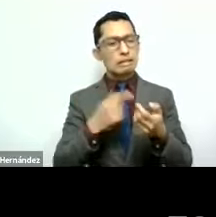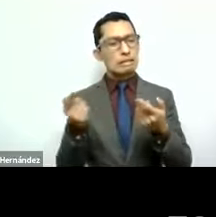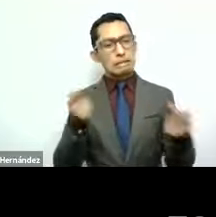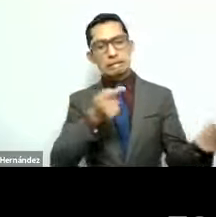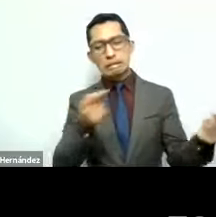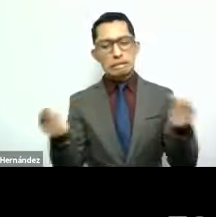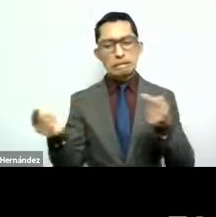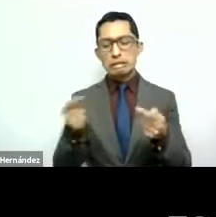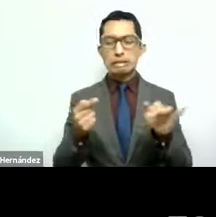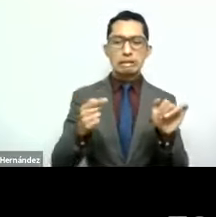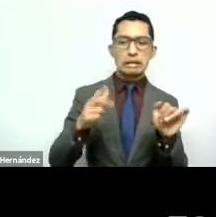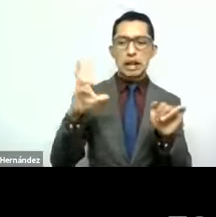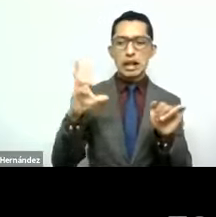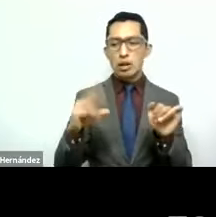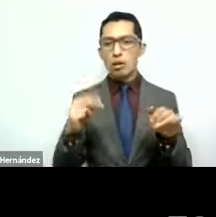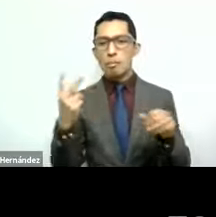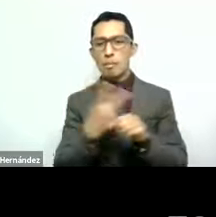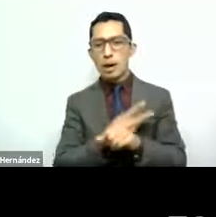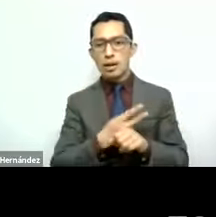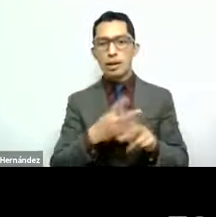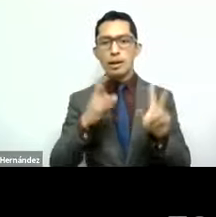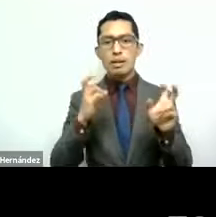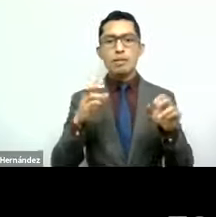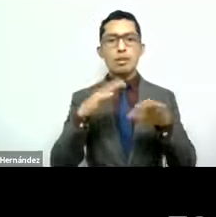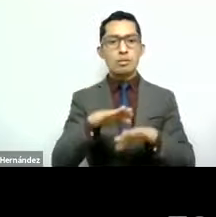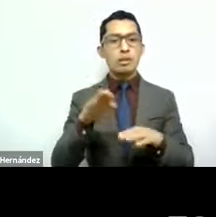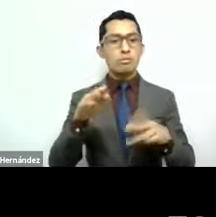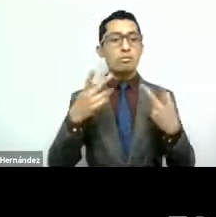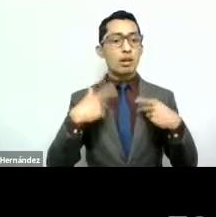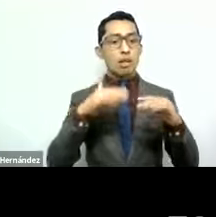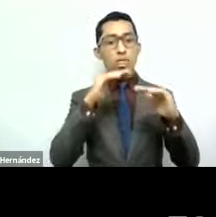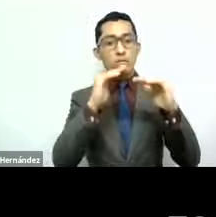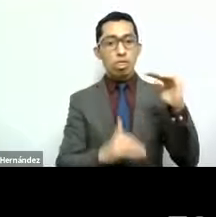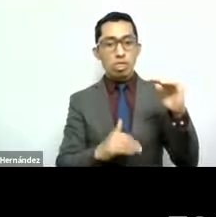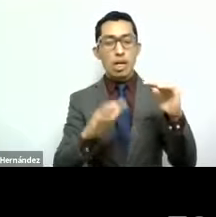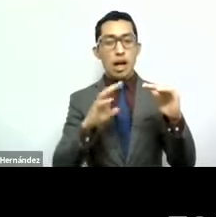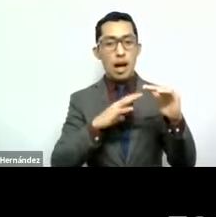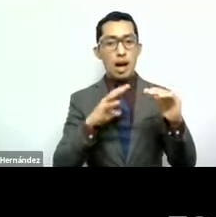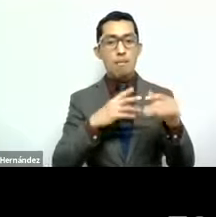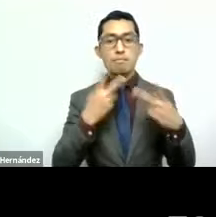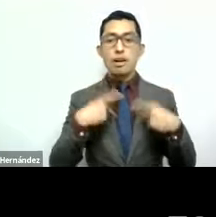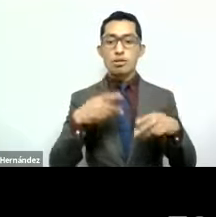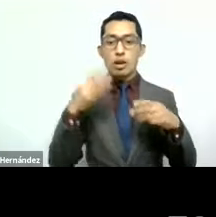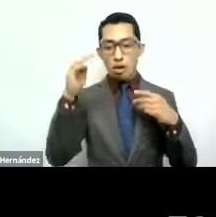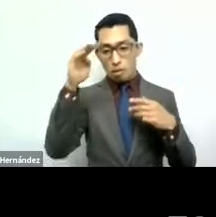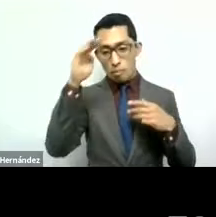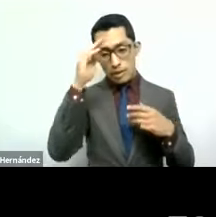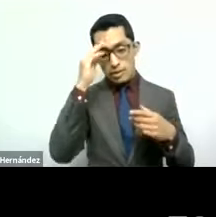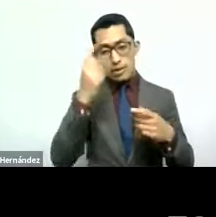litigio, en una situación de abierta desigualdad, en una brecha, pues me toca hacer lo